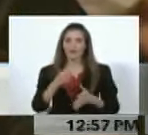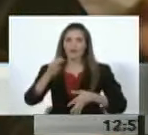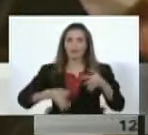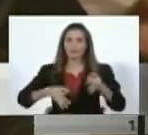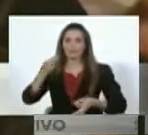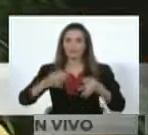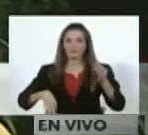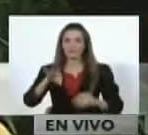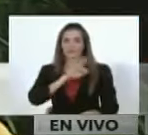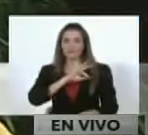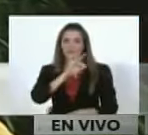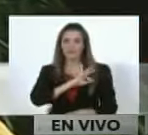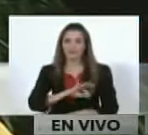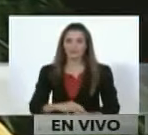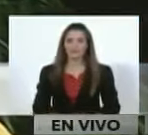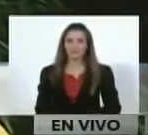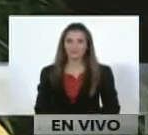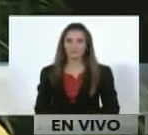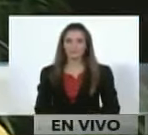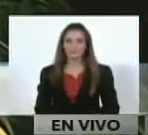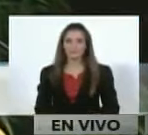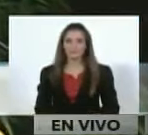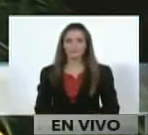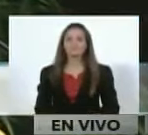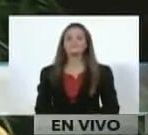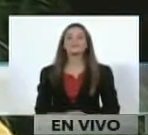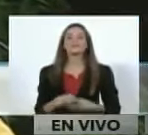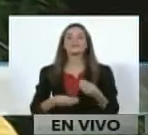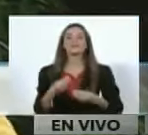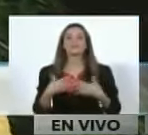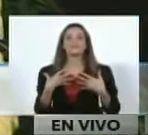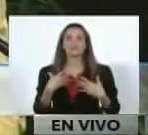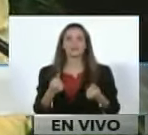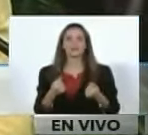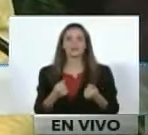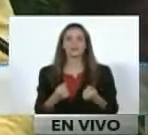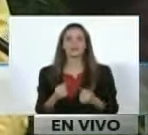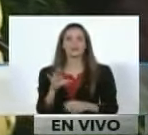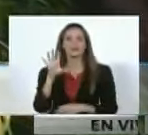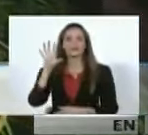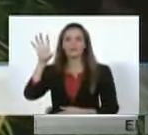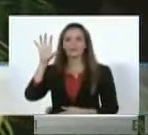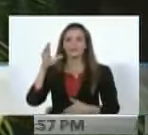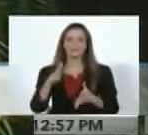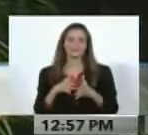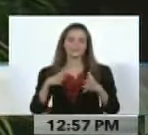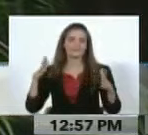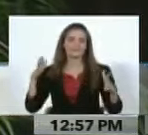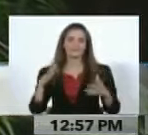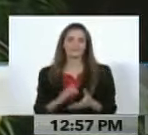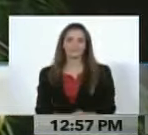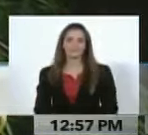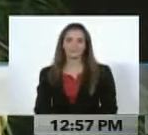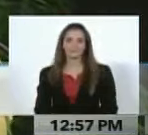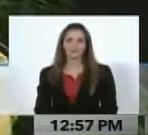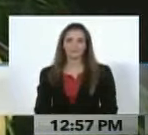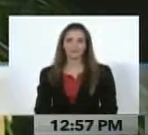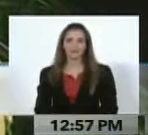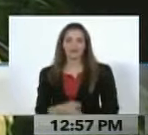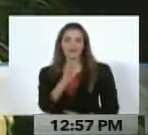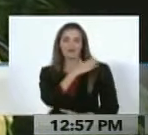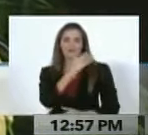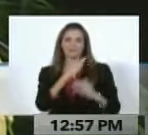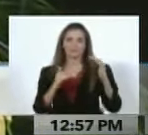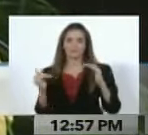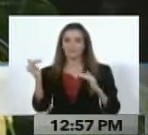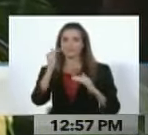justicia social, para consolidar la salud y la patria grande. El comandante